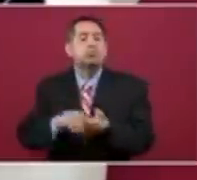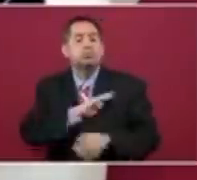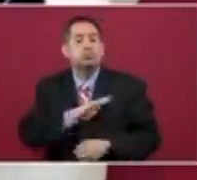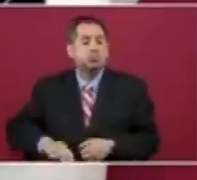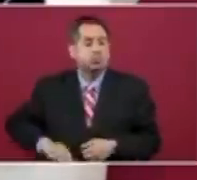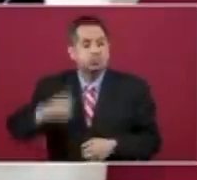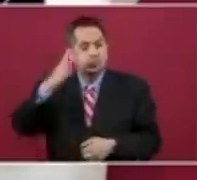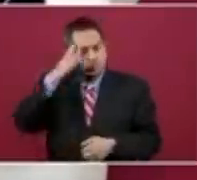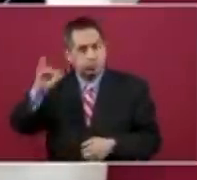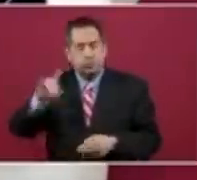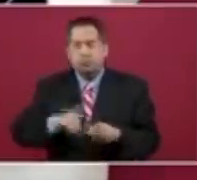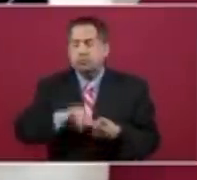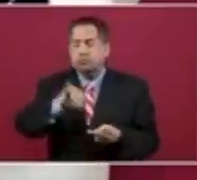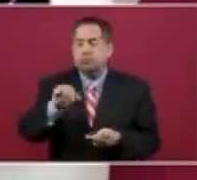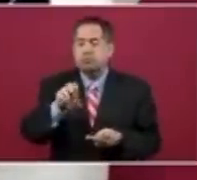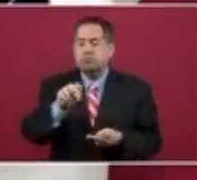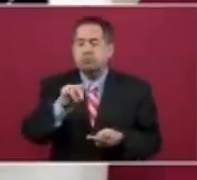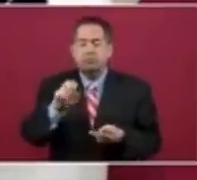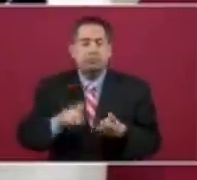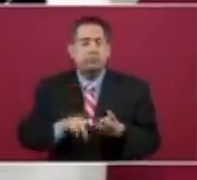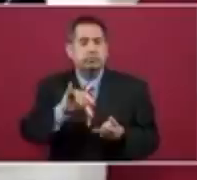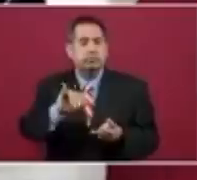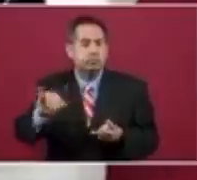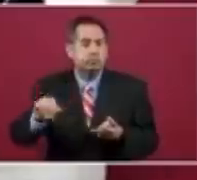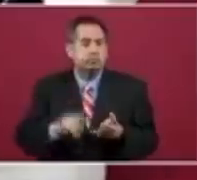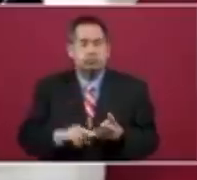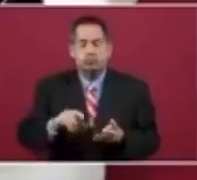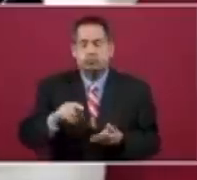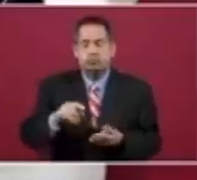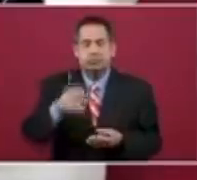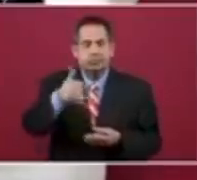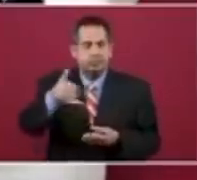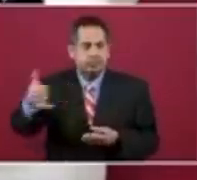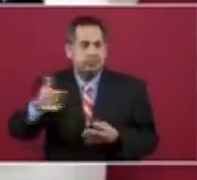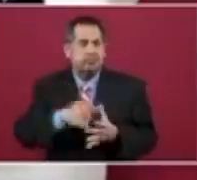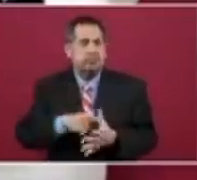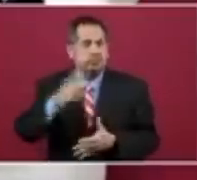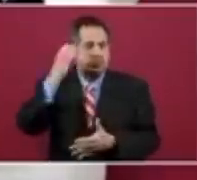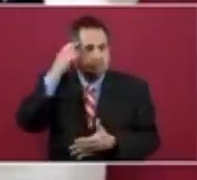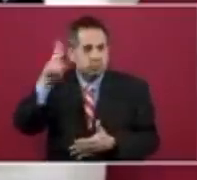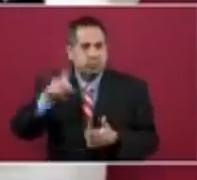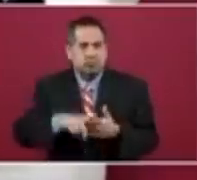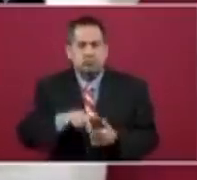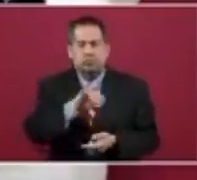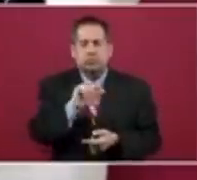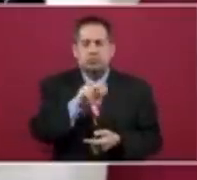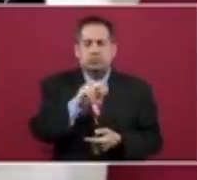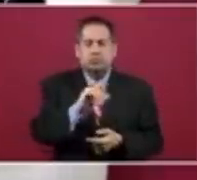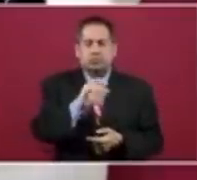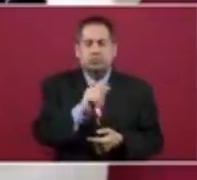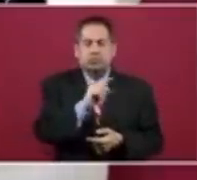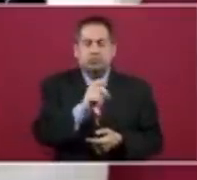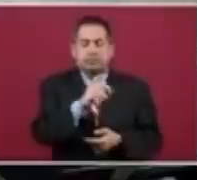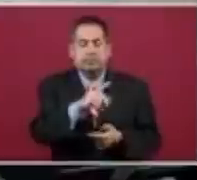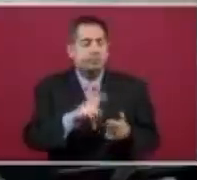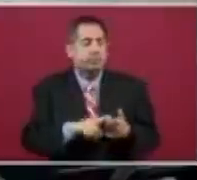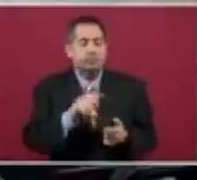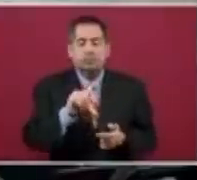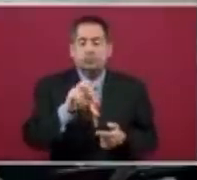Cuernavaca y Jutepec, Jojutla y Xochitepec, Yecapixtla y Cuautla, Jonacatepec y Totolapan,